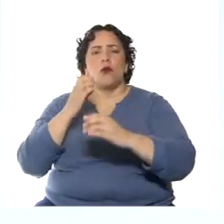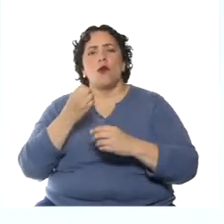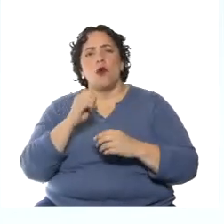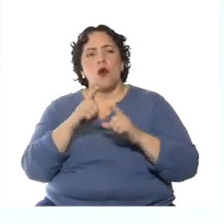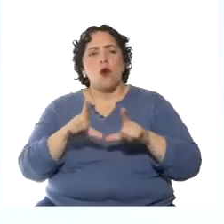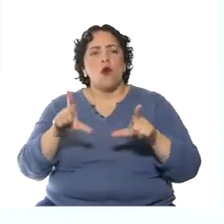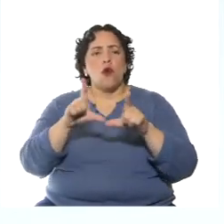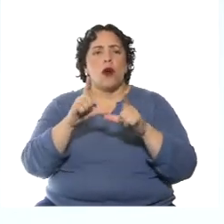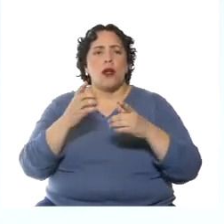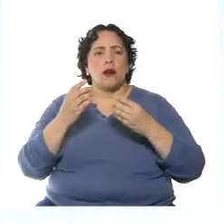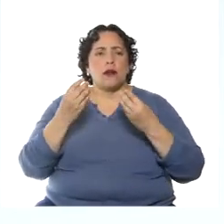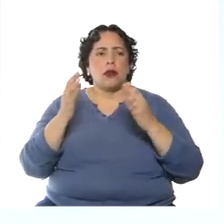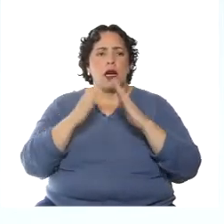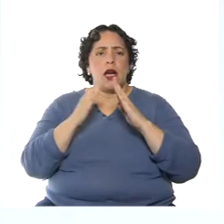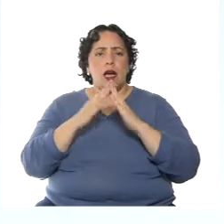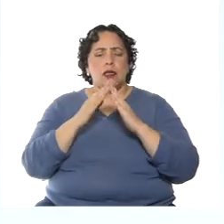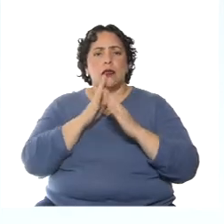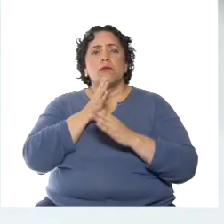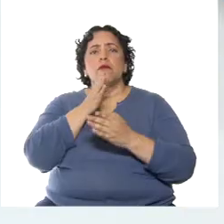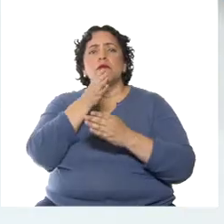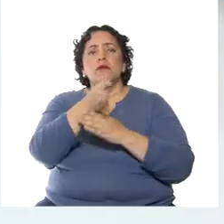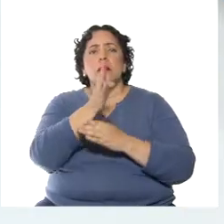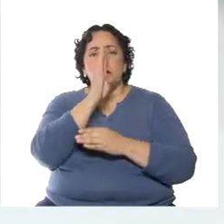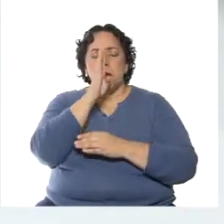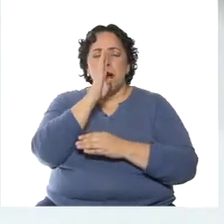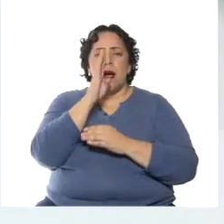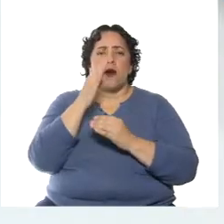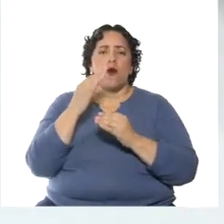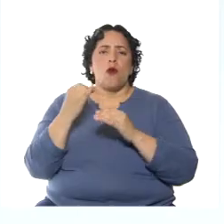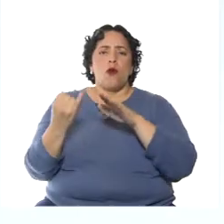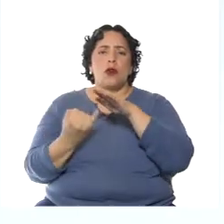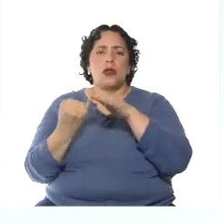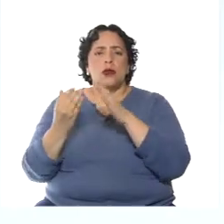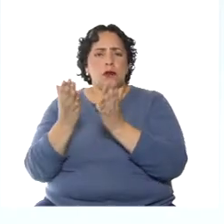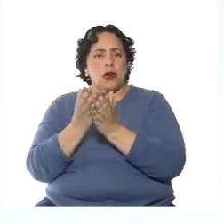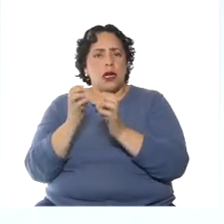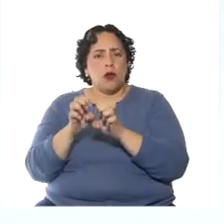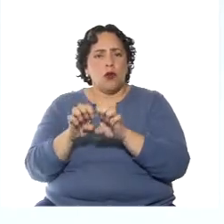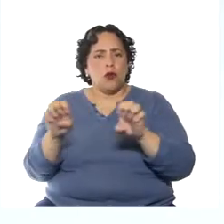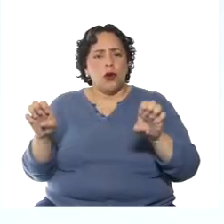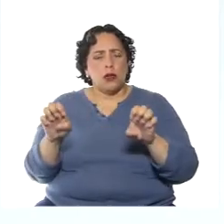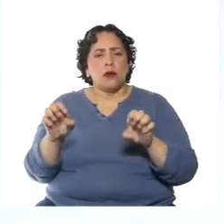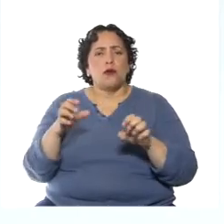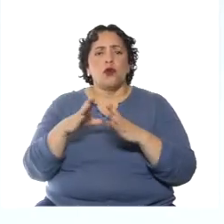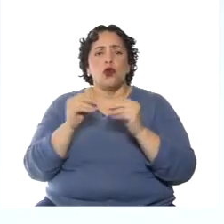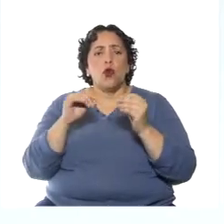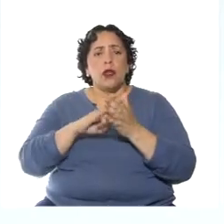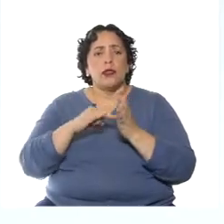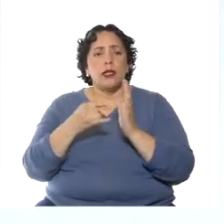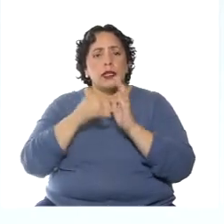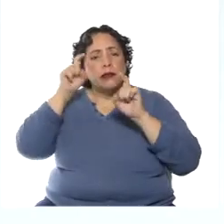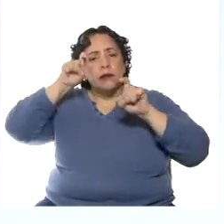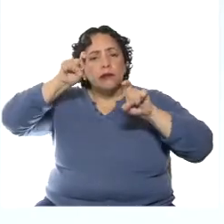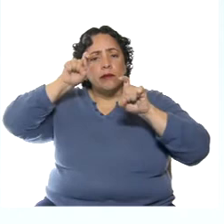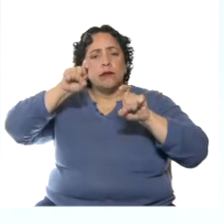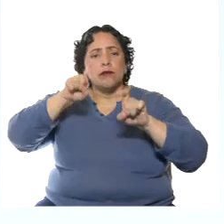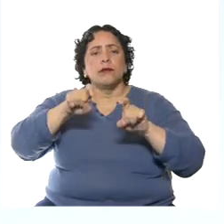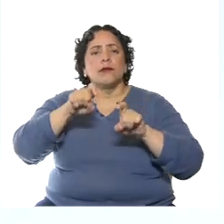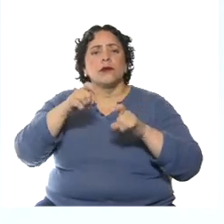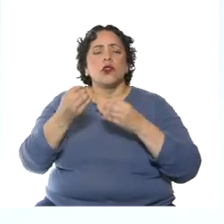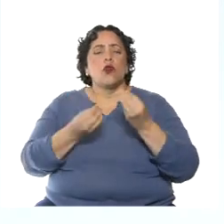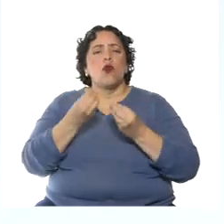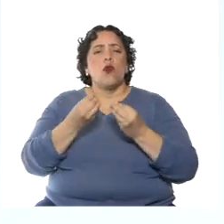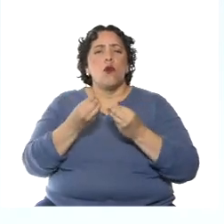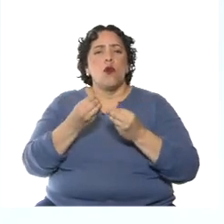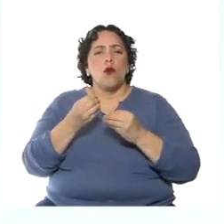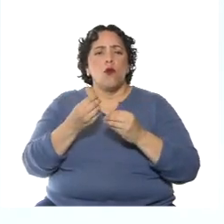desde su lugar de residencia hacia el banco o hacia la institución educativa. Todas esas técnicas que les podamos enseñar que